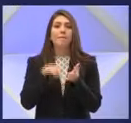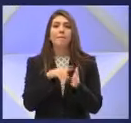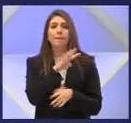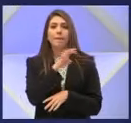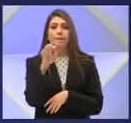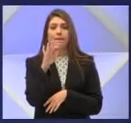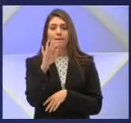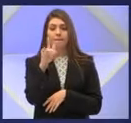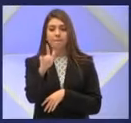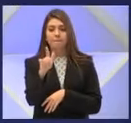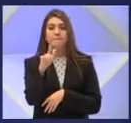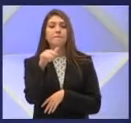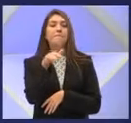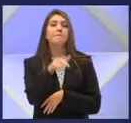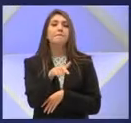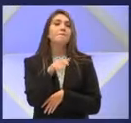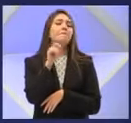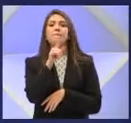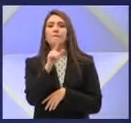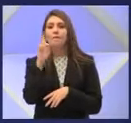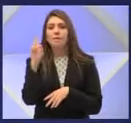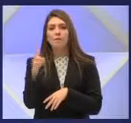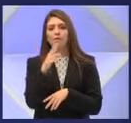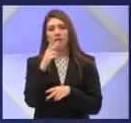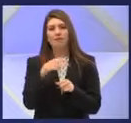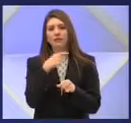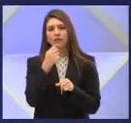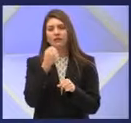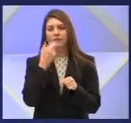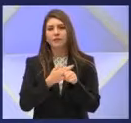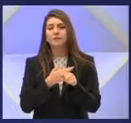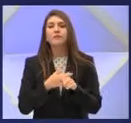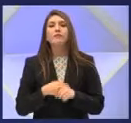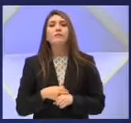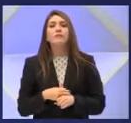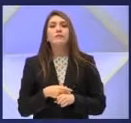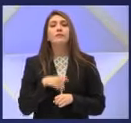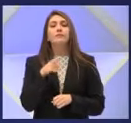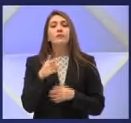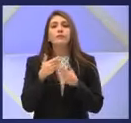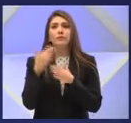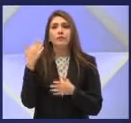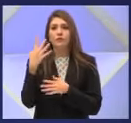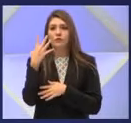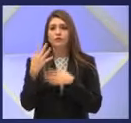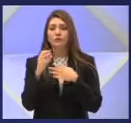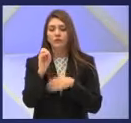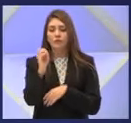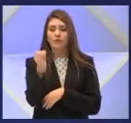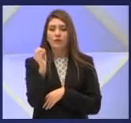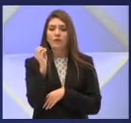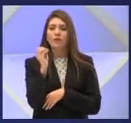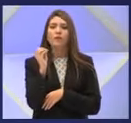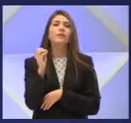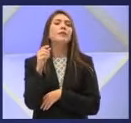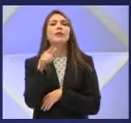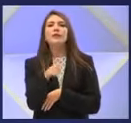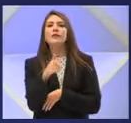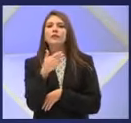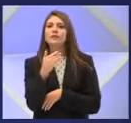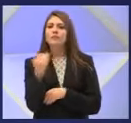4 como decía el secretario y en la mañana el 4 de octubre es una gran coincidencia